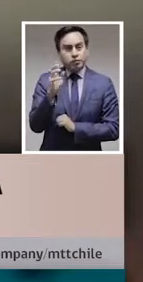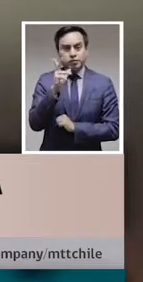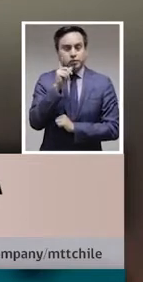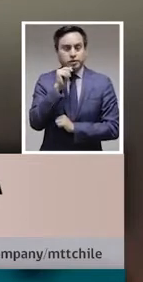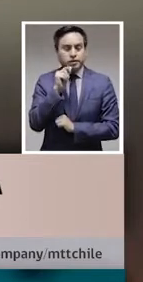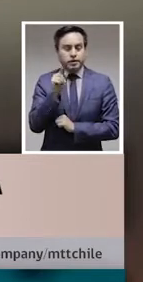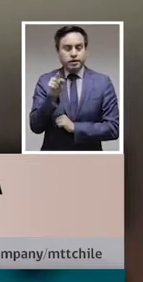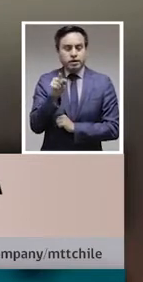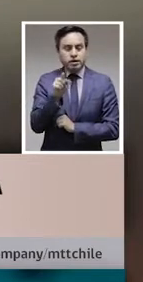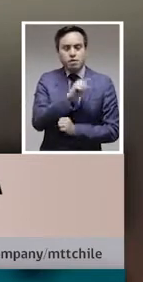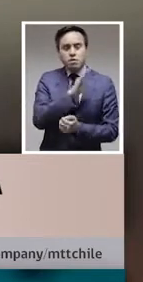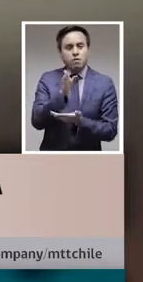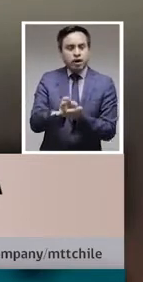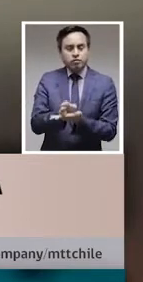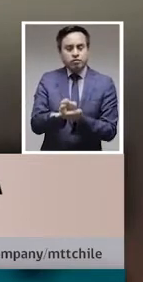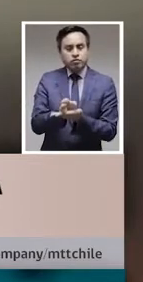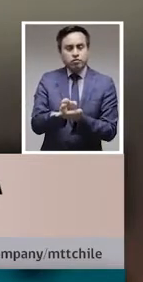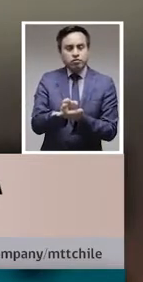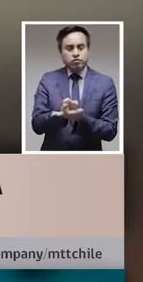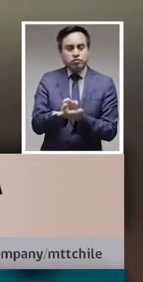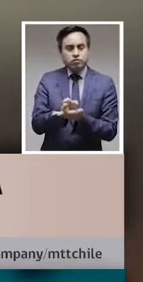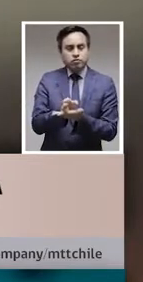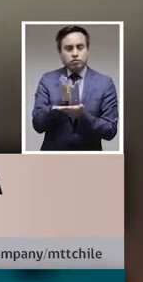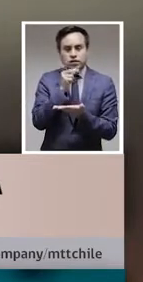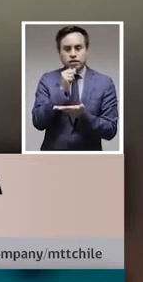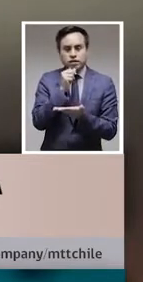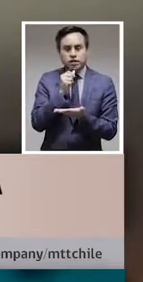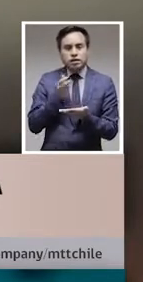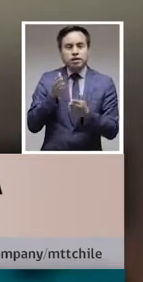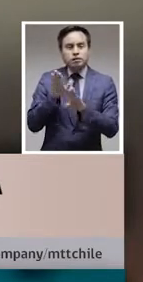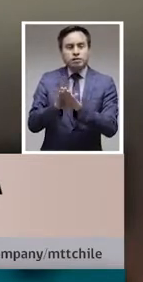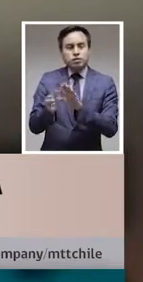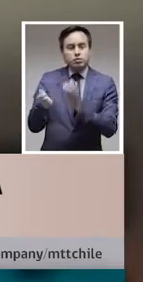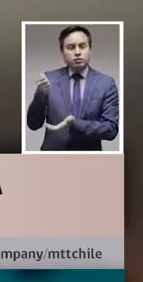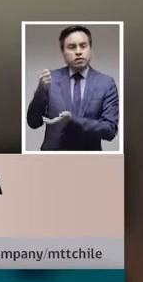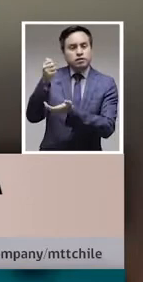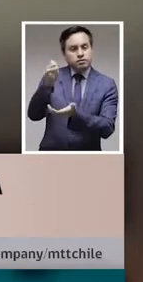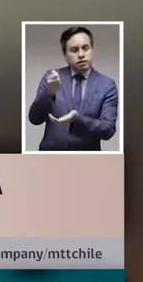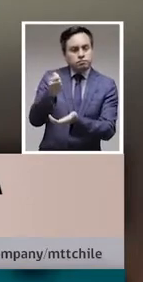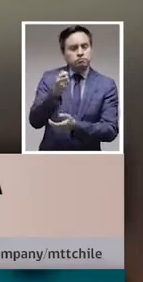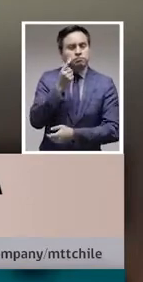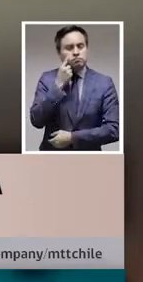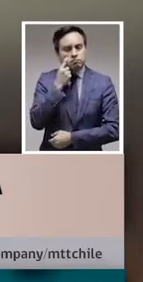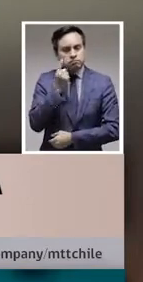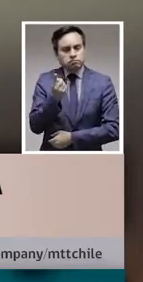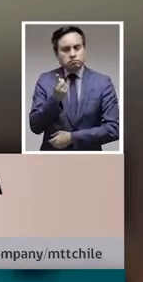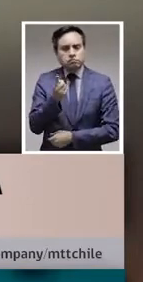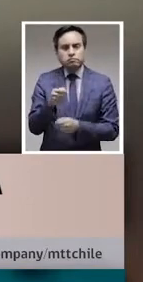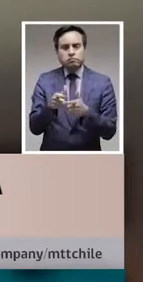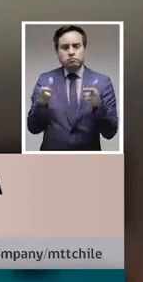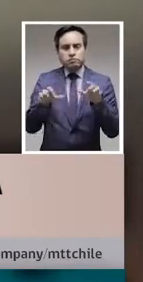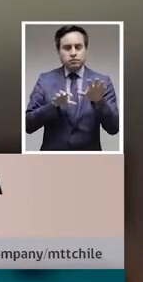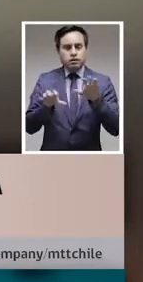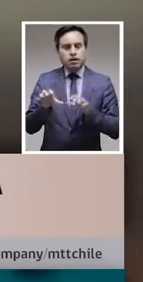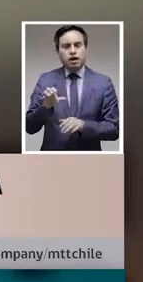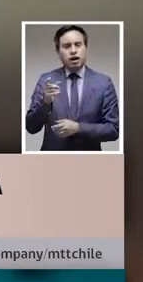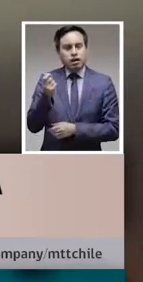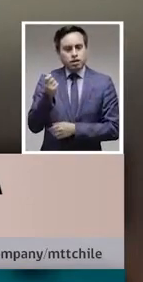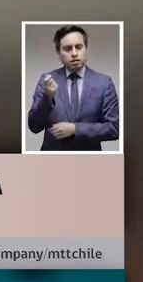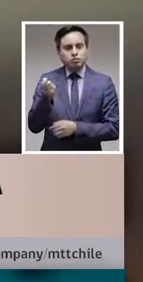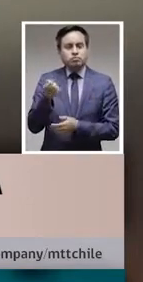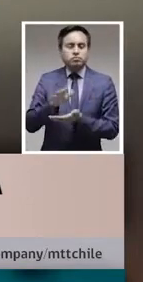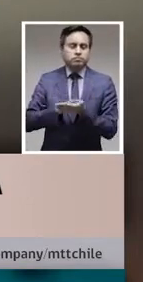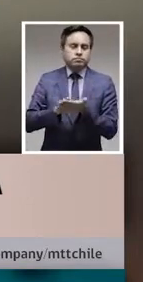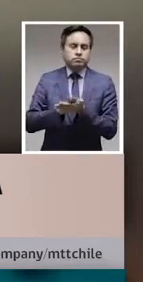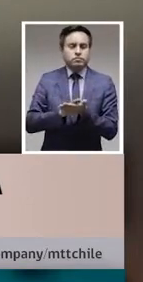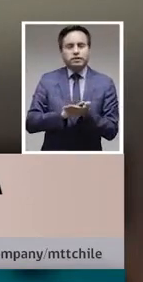la obligación de contar con el respaldo financiero asociado a grandes activos estratégicos